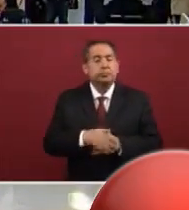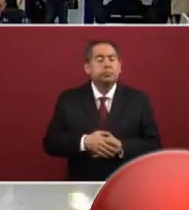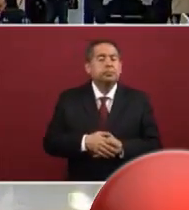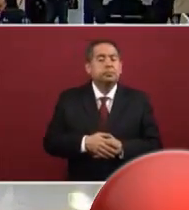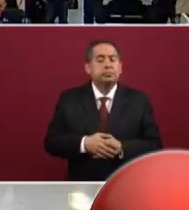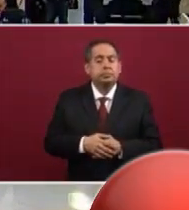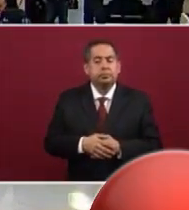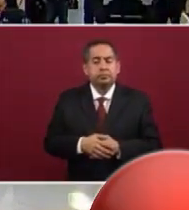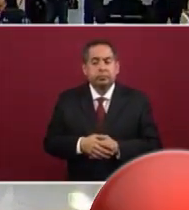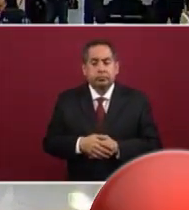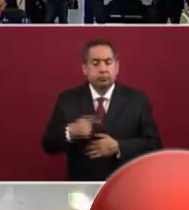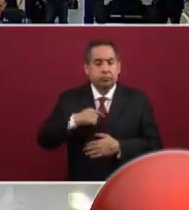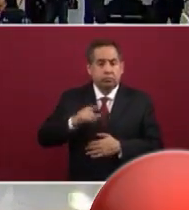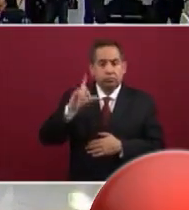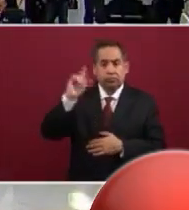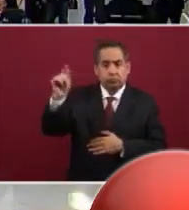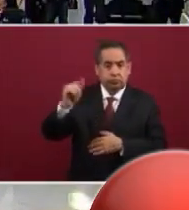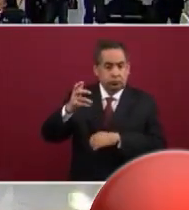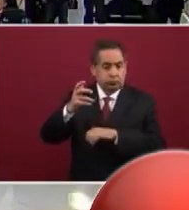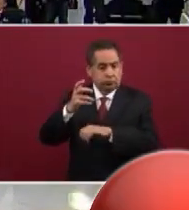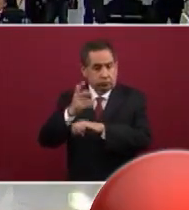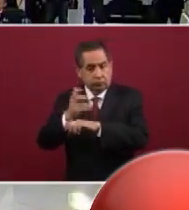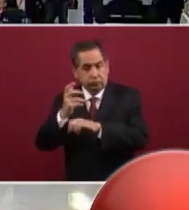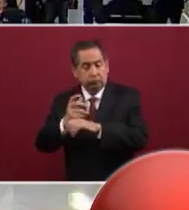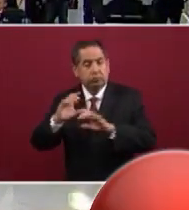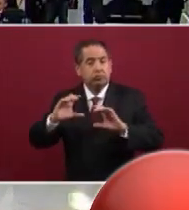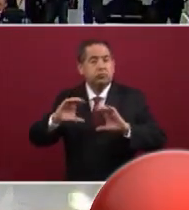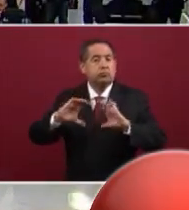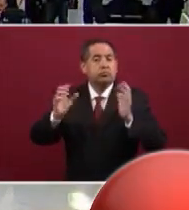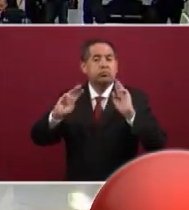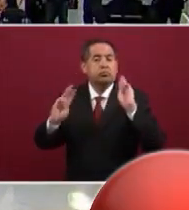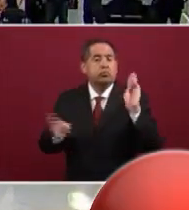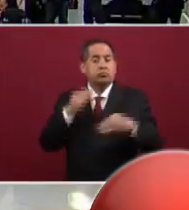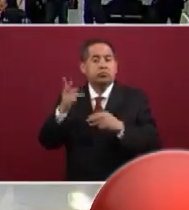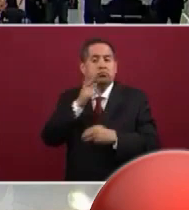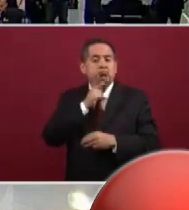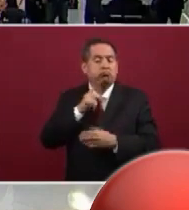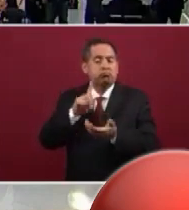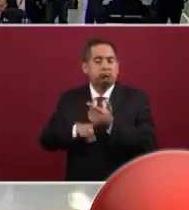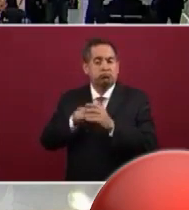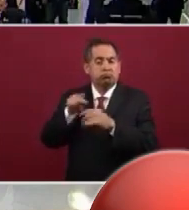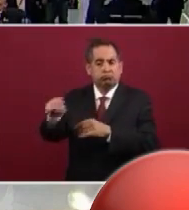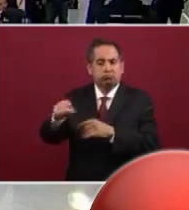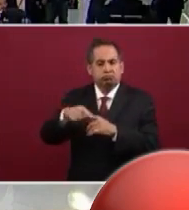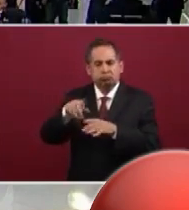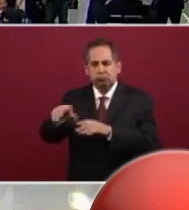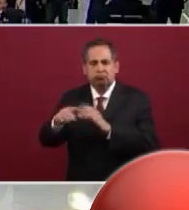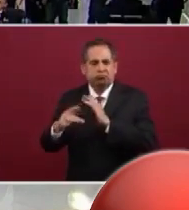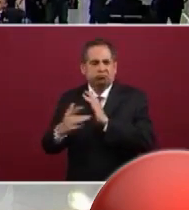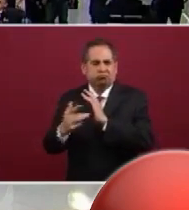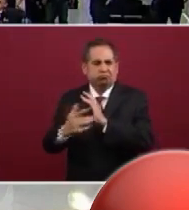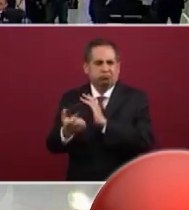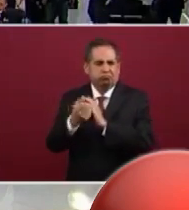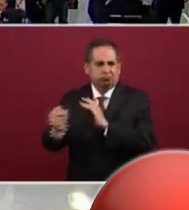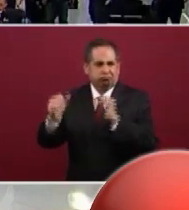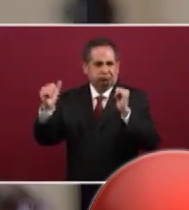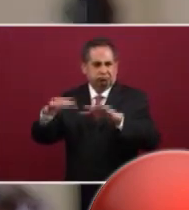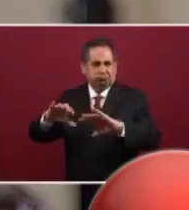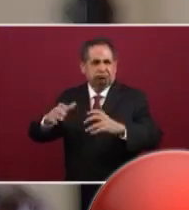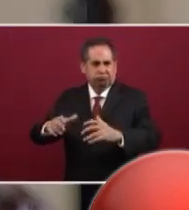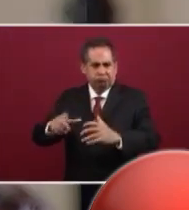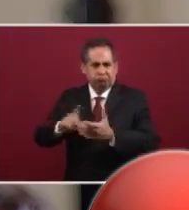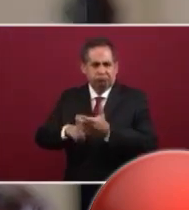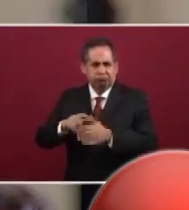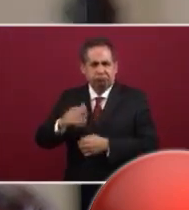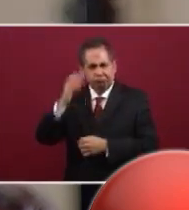y estuve en Estados Unidos en el Congreso Mundial del Petróleo Offshore and Technology and Conference,